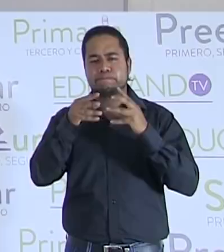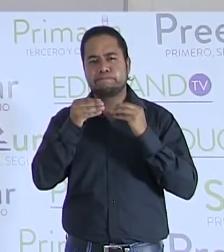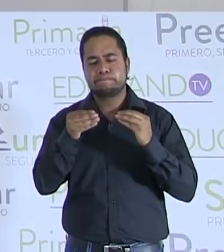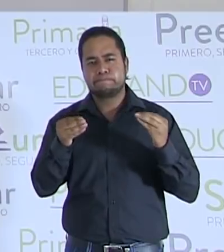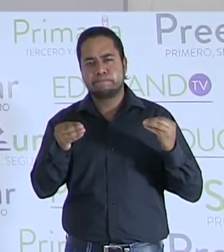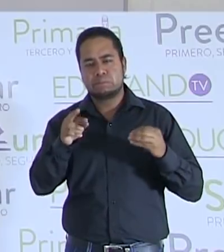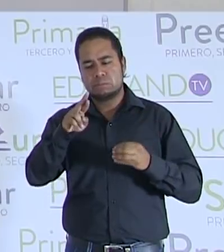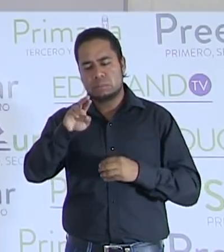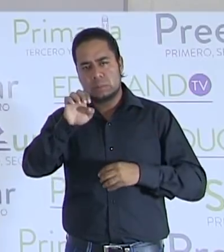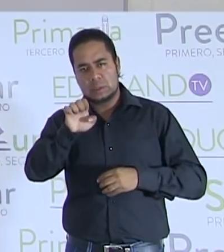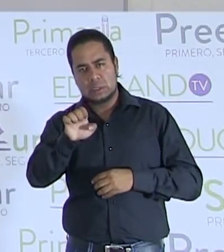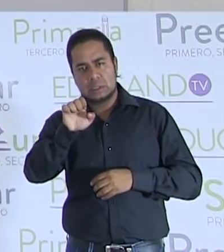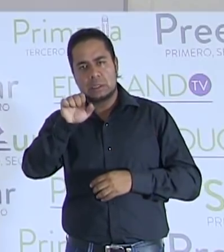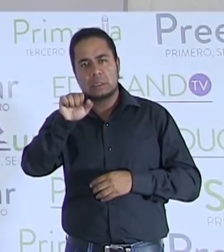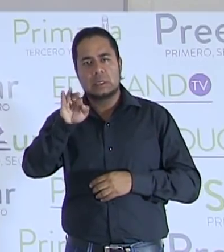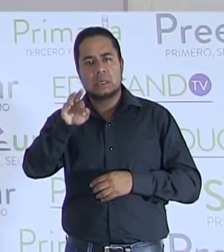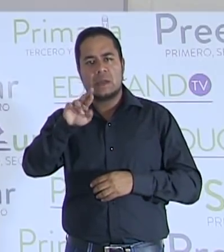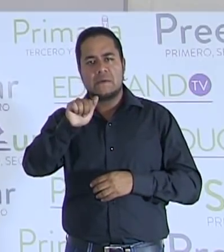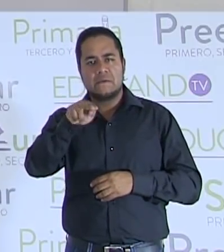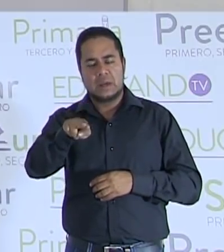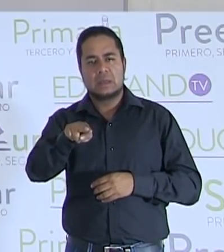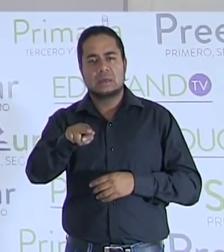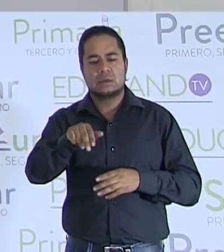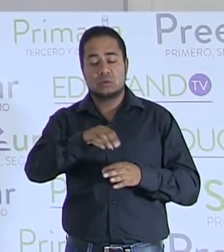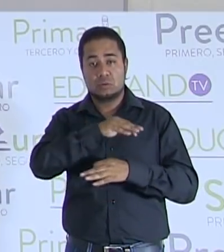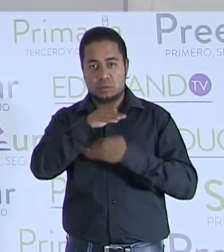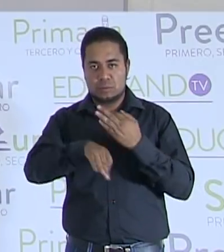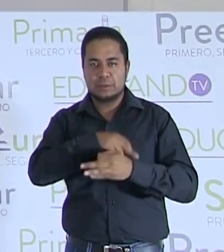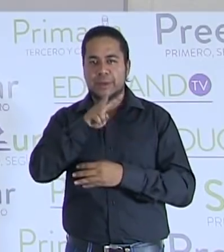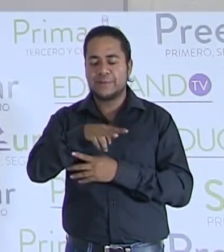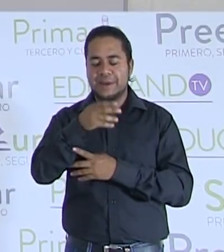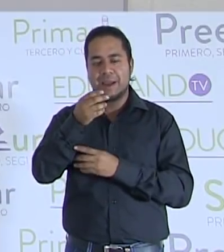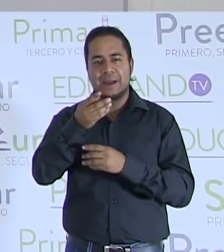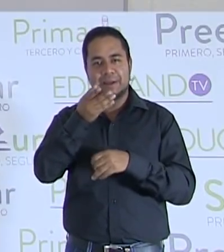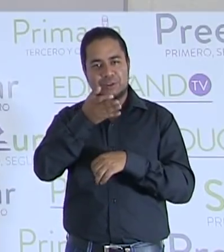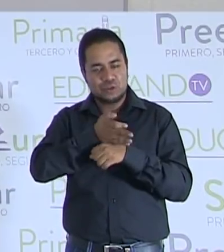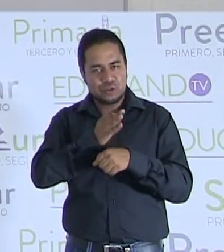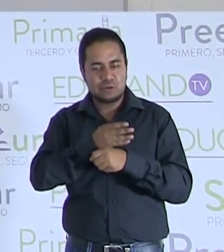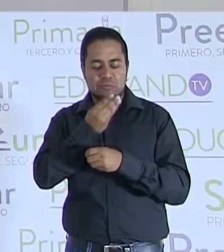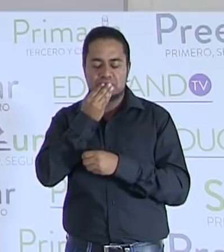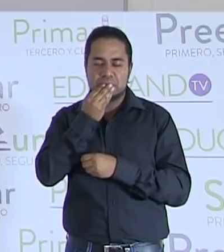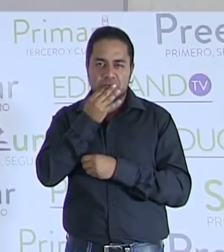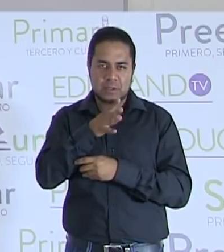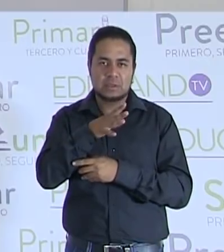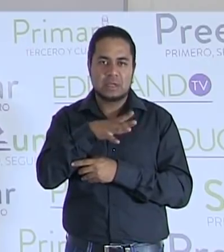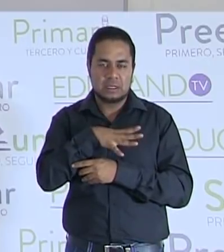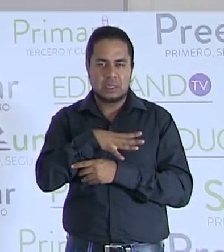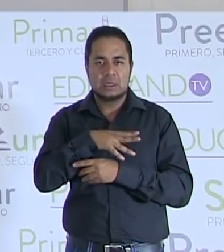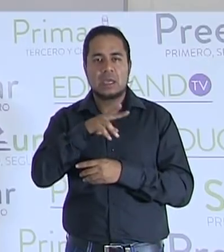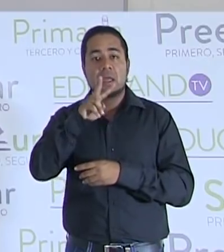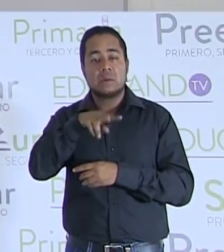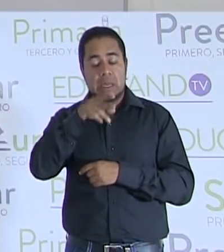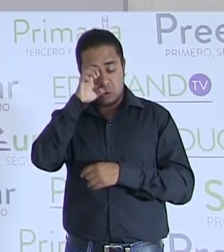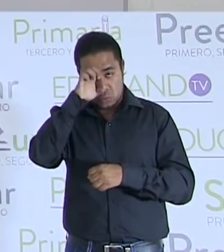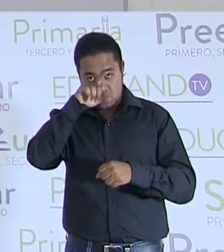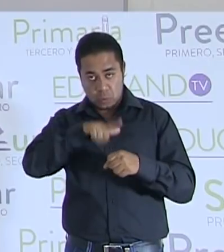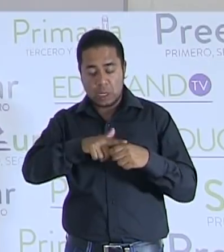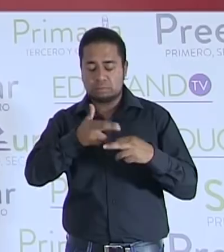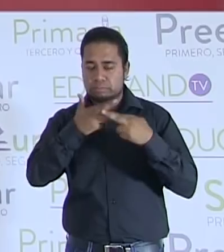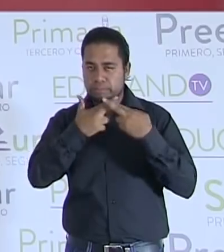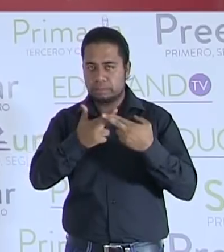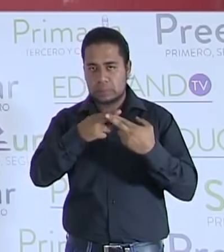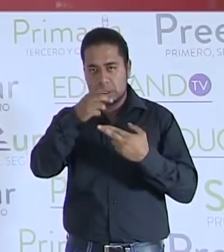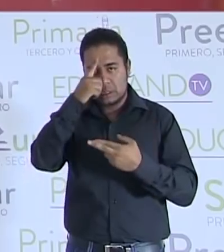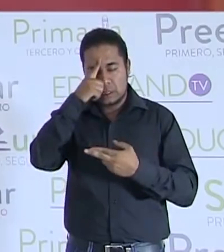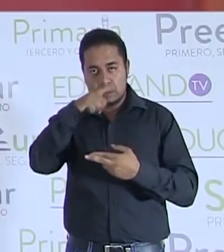de refranes, todos ellos ingeniosos y floridos. Es una riqueza que tenemos para